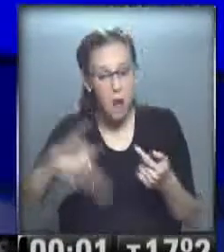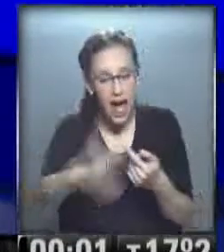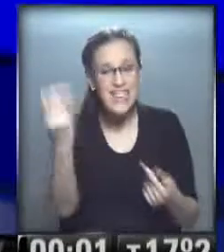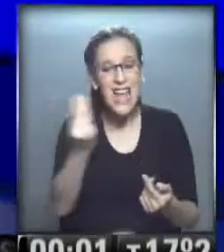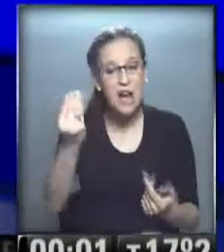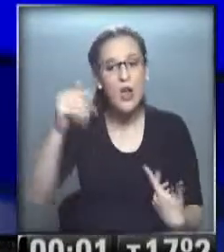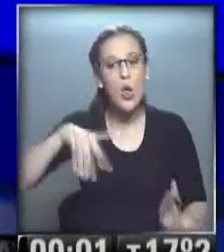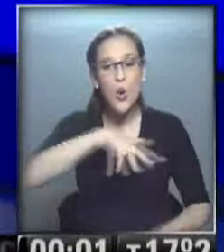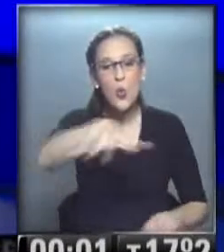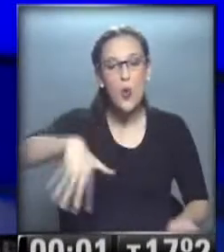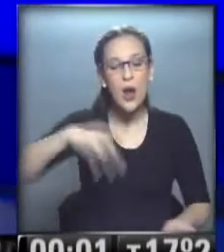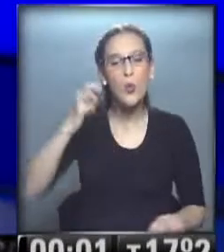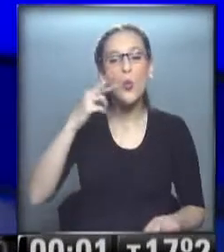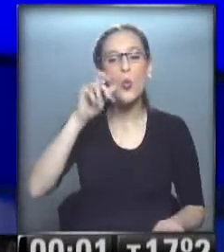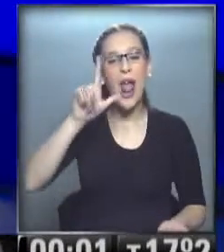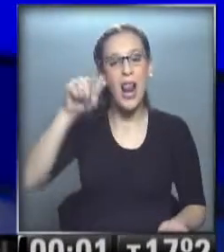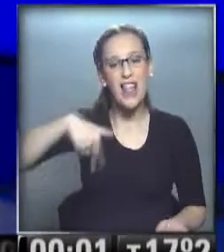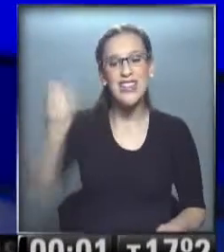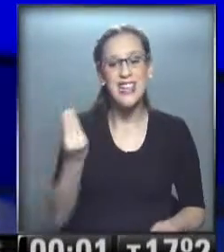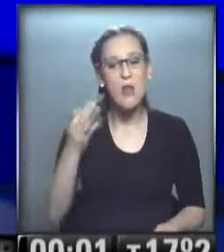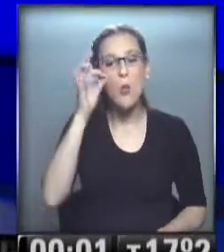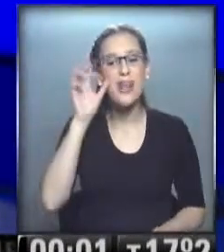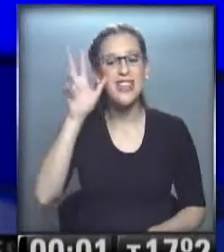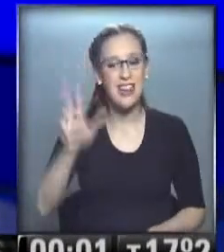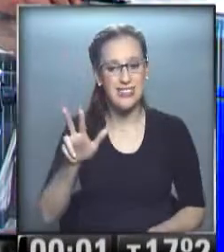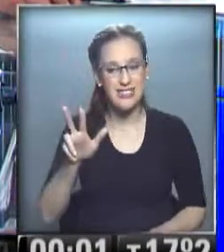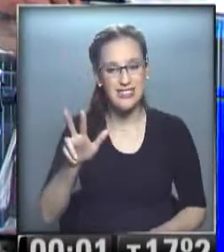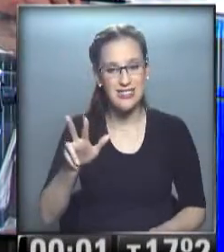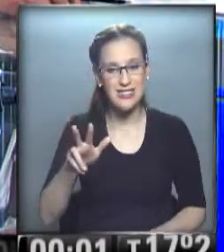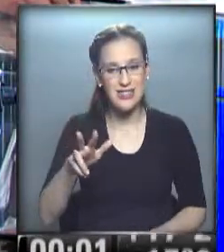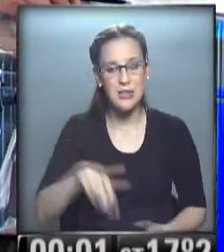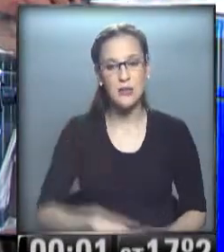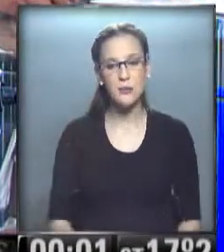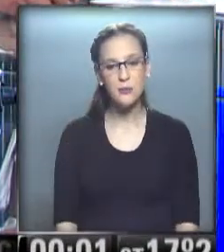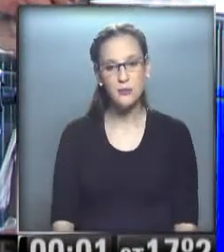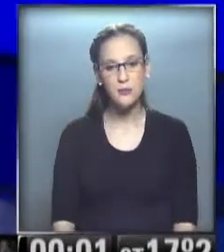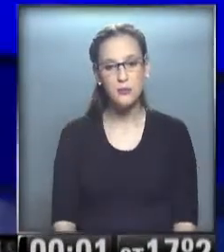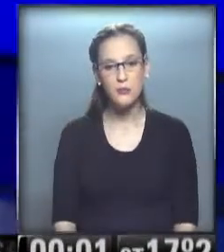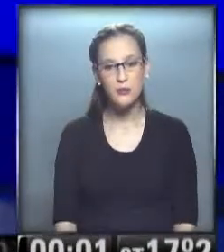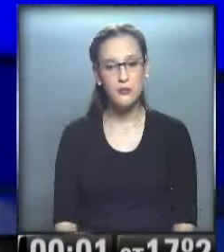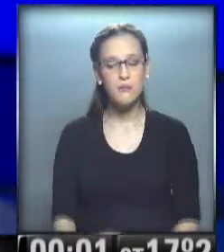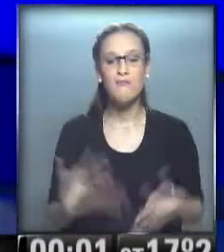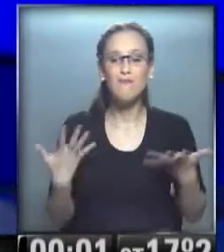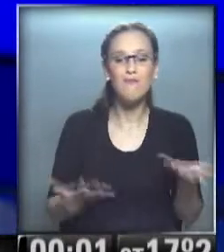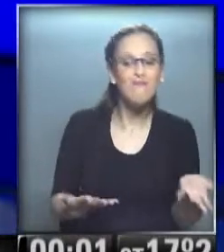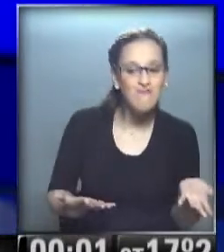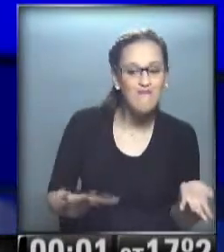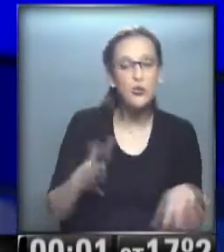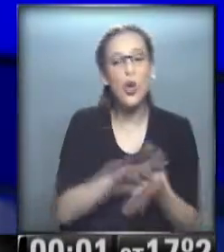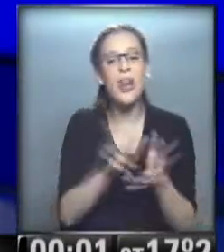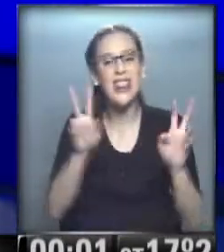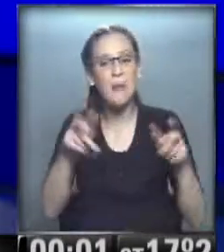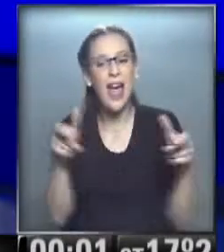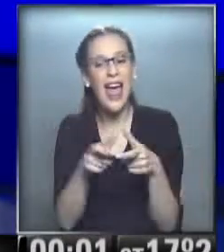La Rural, ya, en este caso, sábado. Este sábado, el 23. Por la mañana van a hacer... Dormimos con las entradas, no me decís vos. Y por ahí siempre